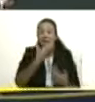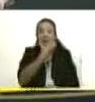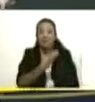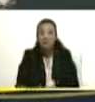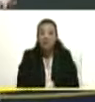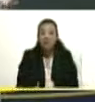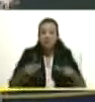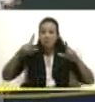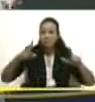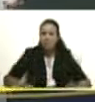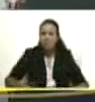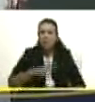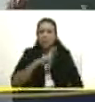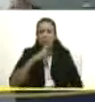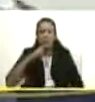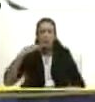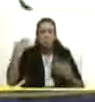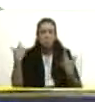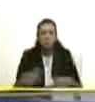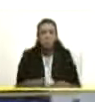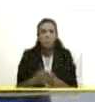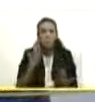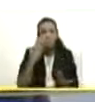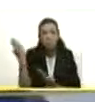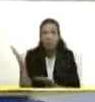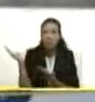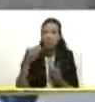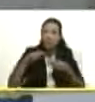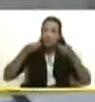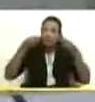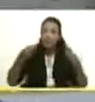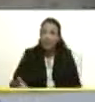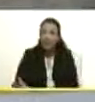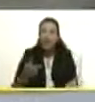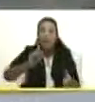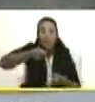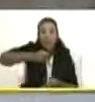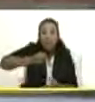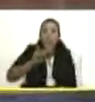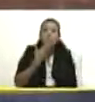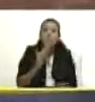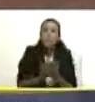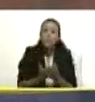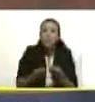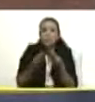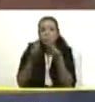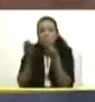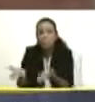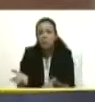con ese plato navideño. Nahum, entrégale la llave, por favor.